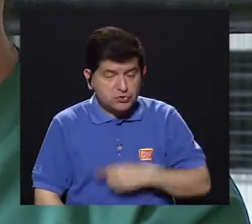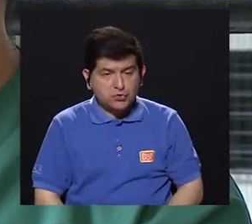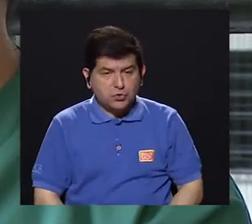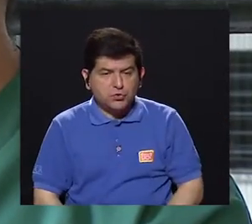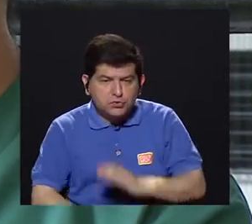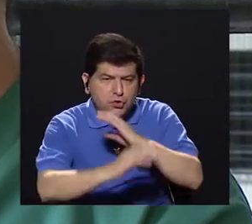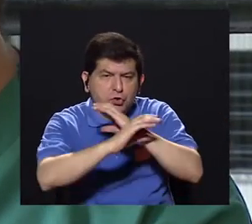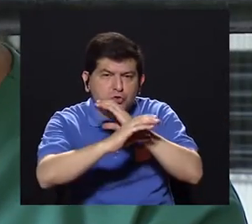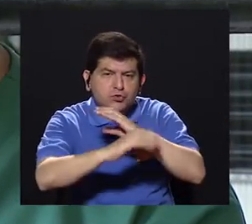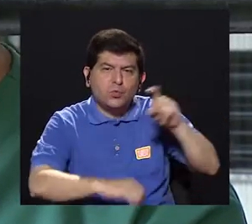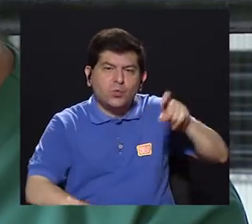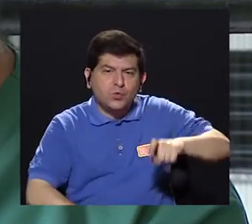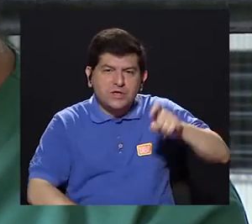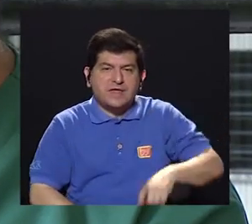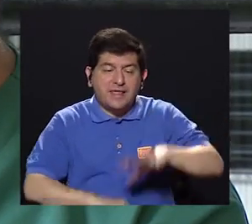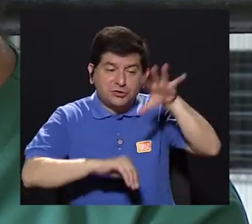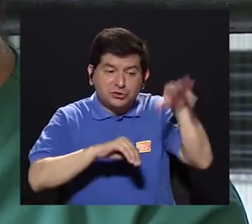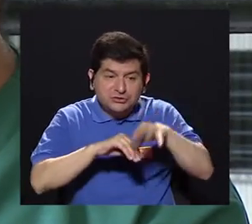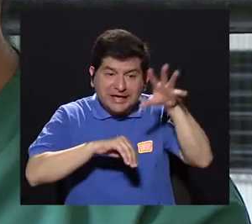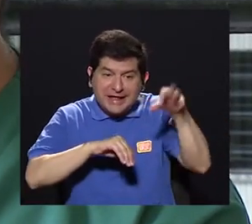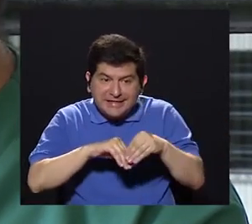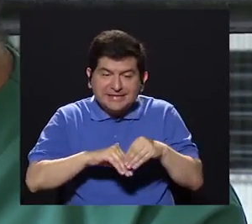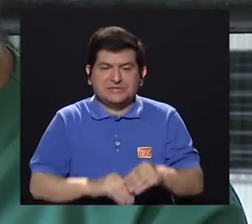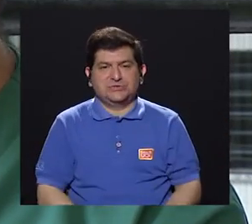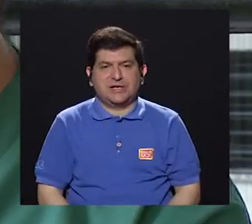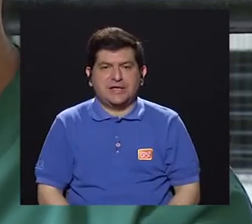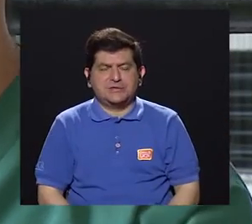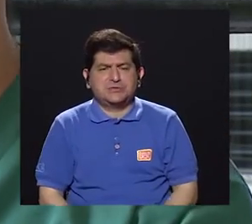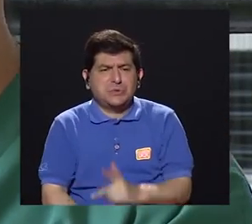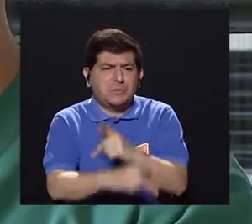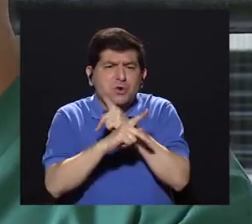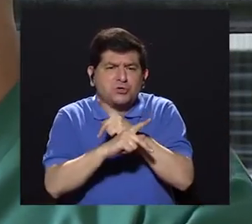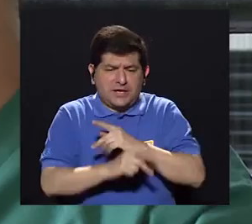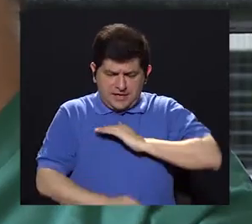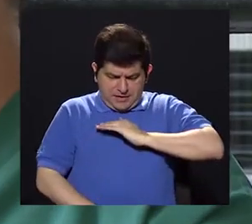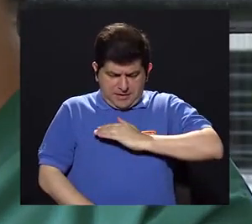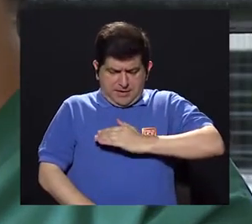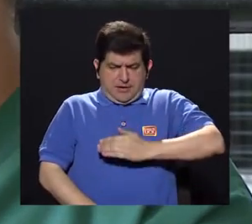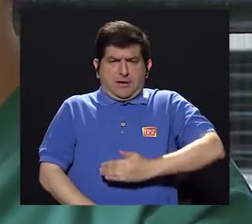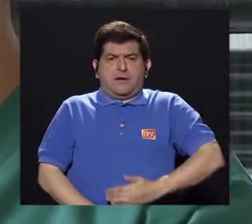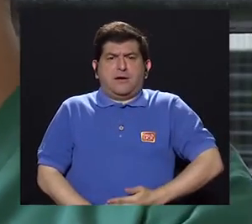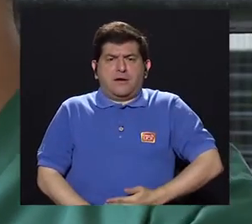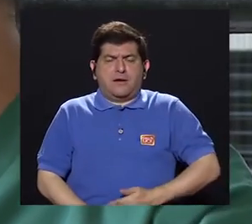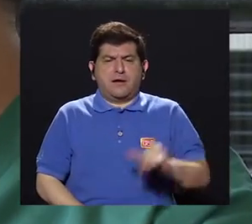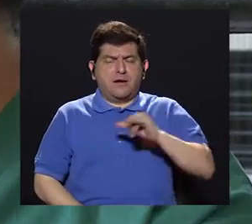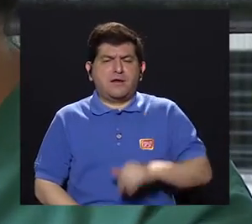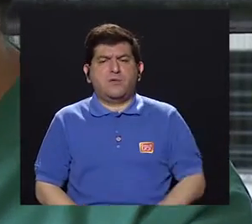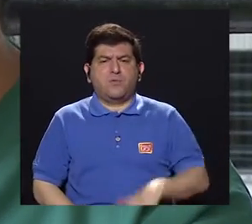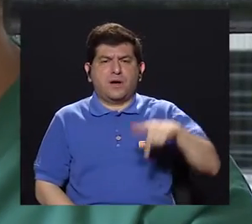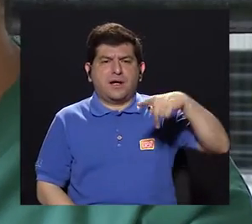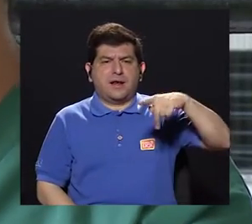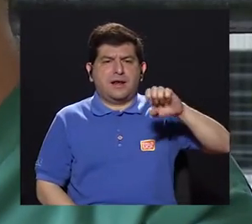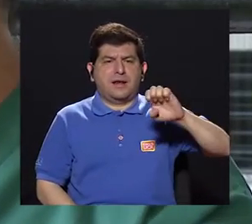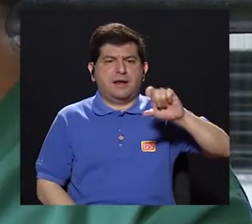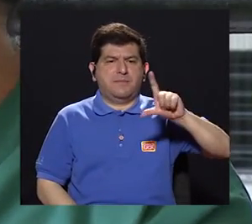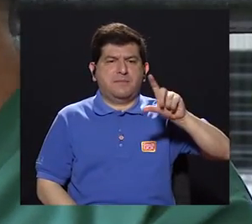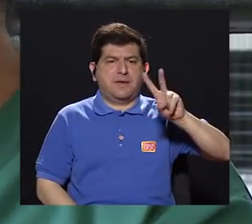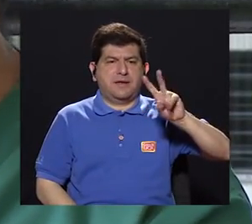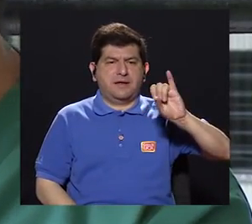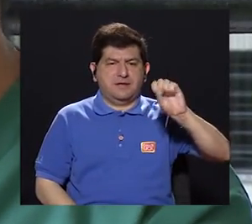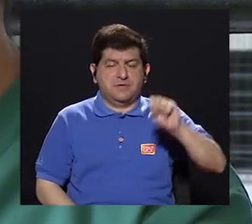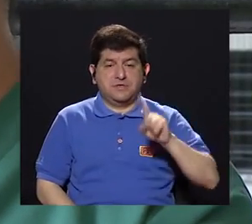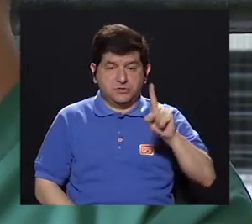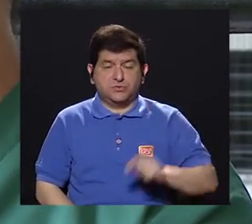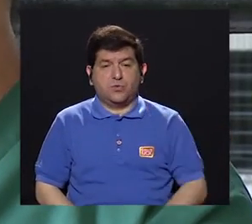Nosotros tomamos las previsiones extras, ¿verdad? De seguridad. Cubrimos vientre, cubrimos toda el área pélvica con un chaleco